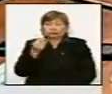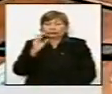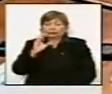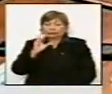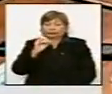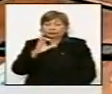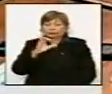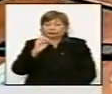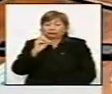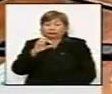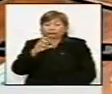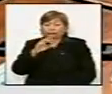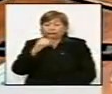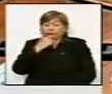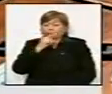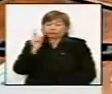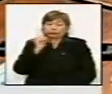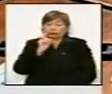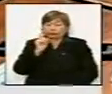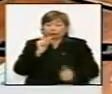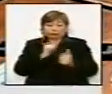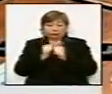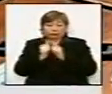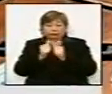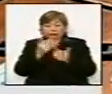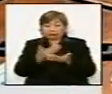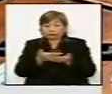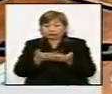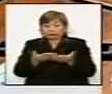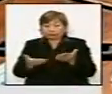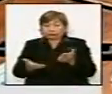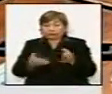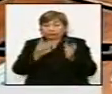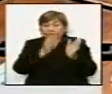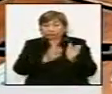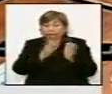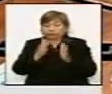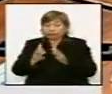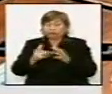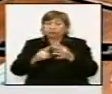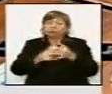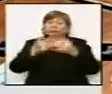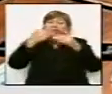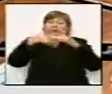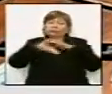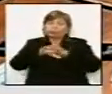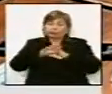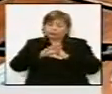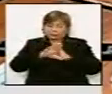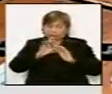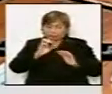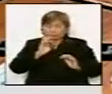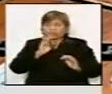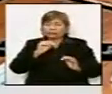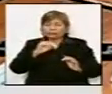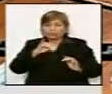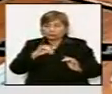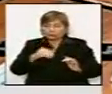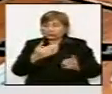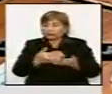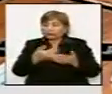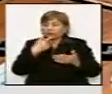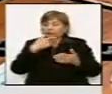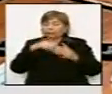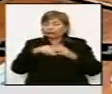es competente para ver o está haciendo procedimiento de formalización, recién ahí entra la SBN a tallar.